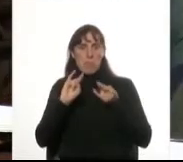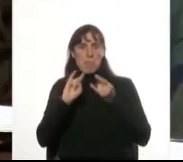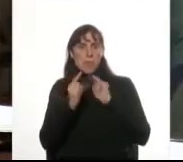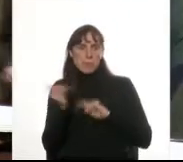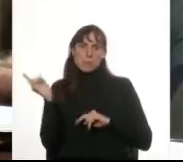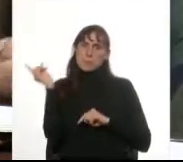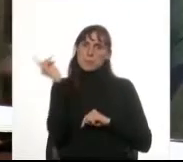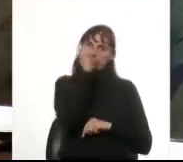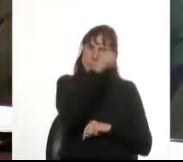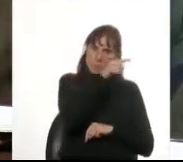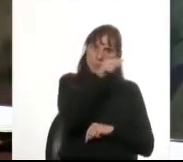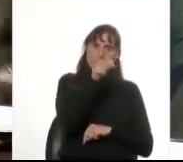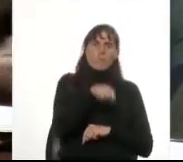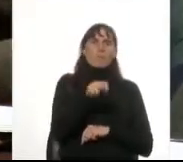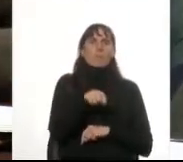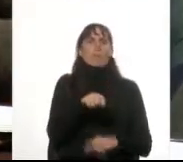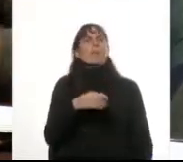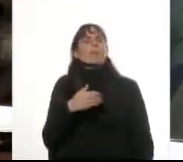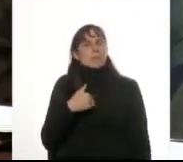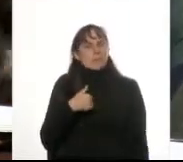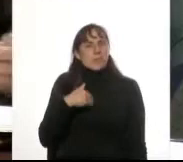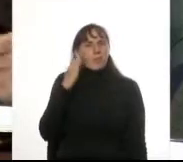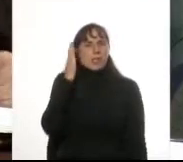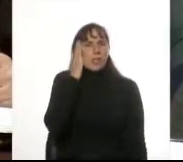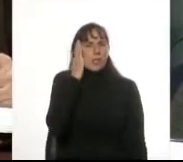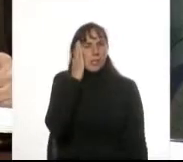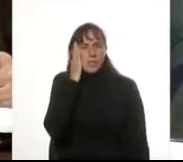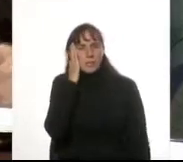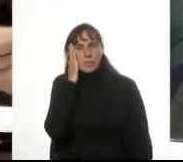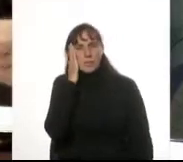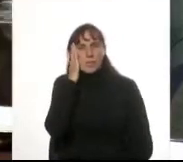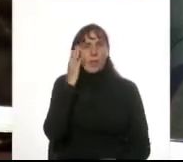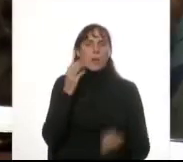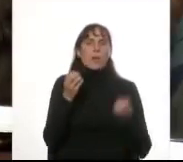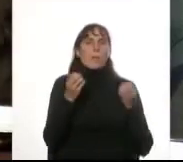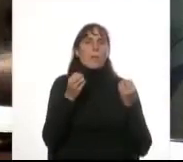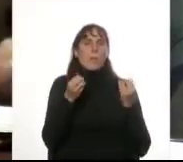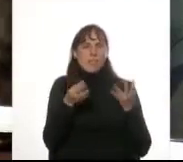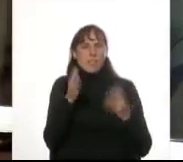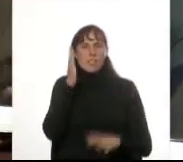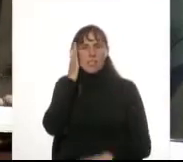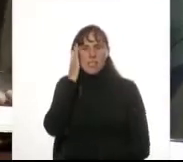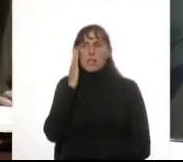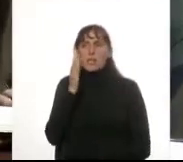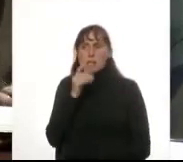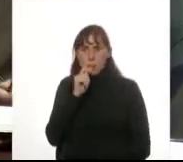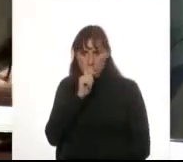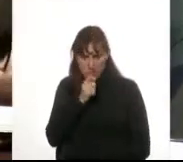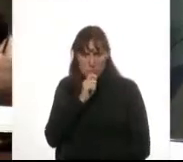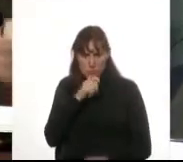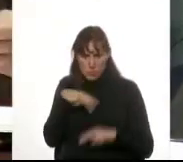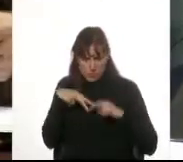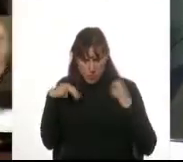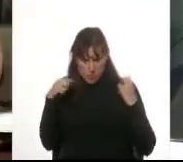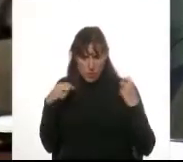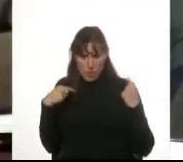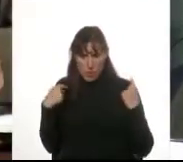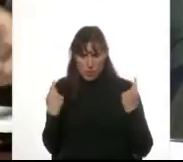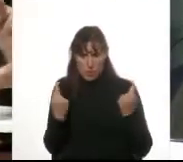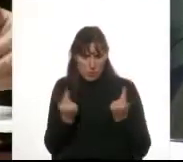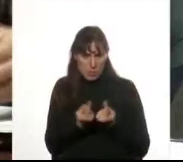Y esto que voy a decir, sé porque hay periodistas que están investigando.